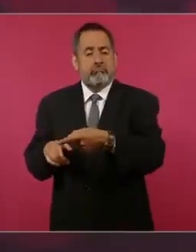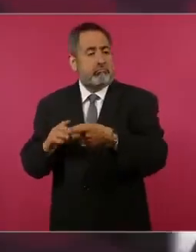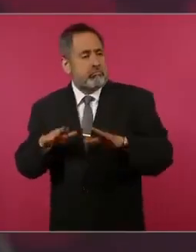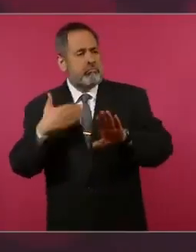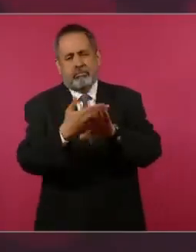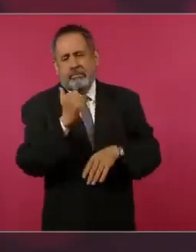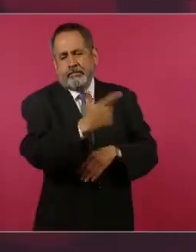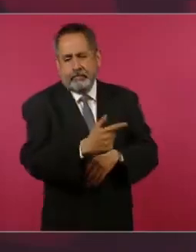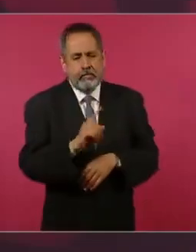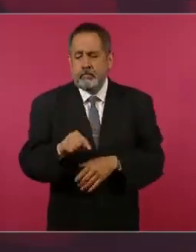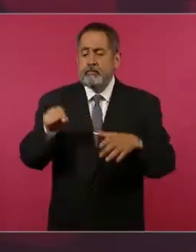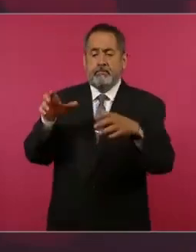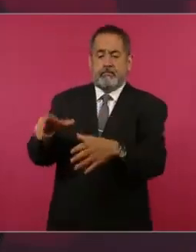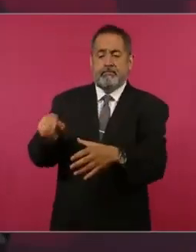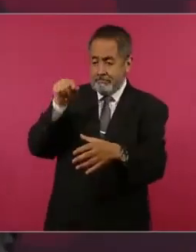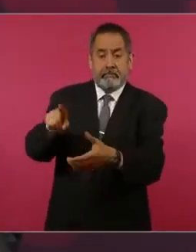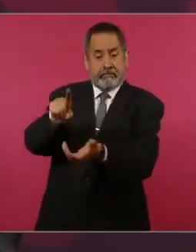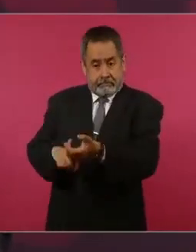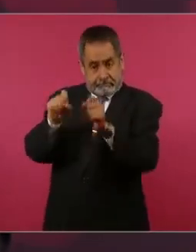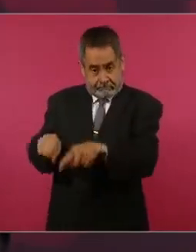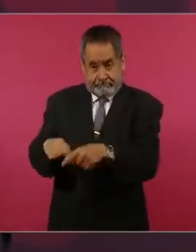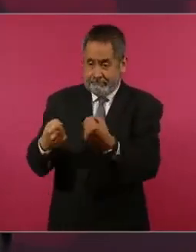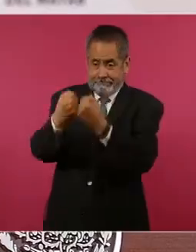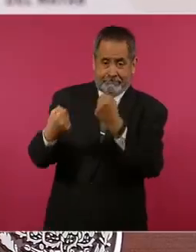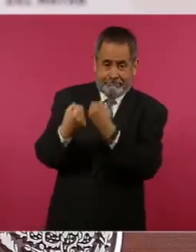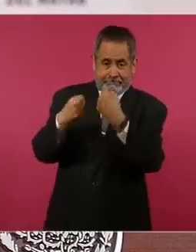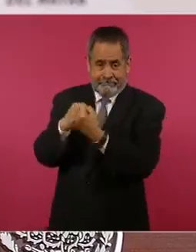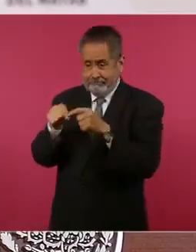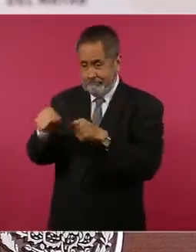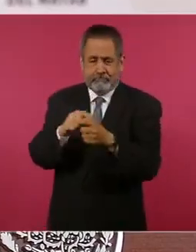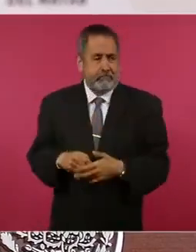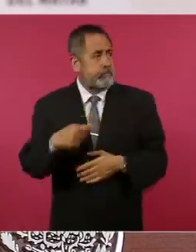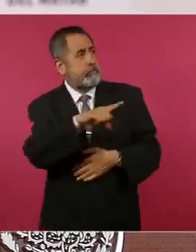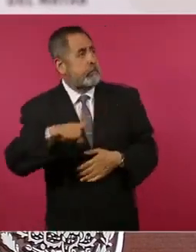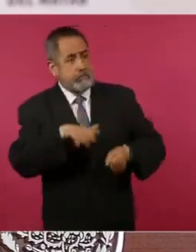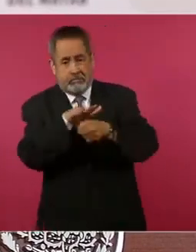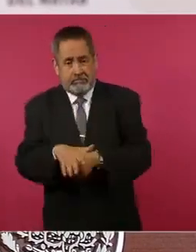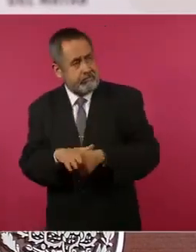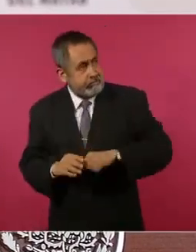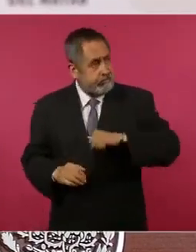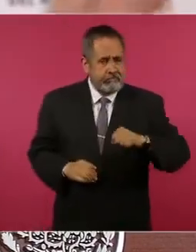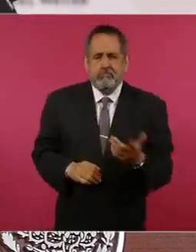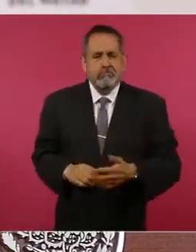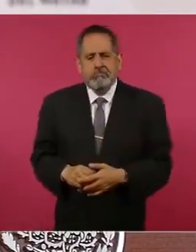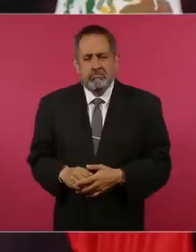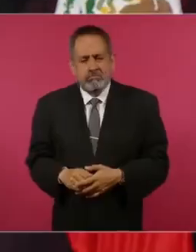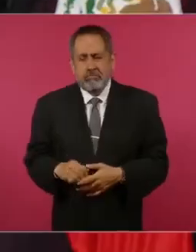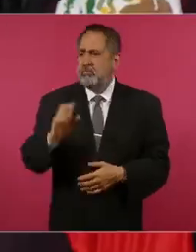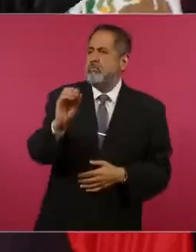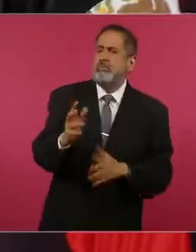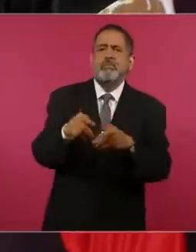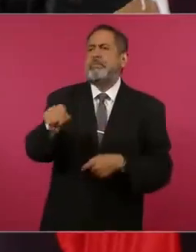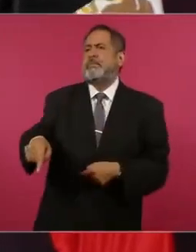contra el aparato del Estado opresor, represor, o la lucha contra